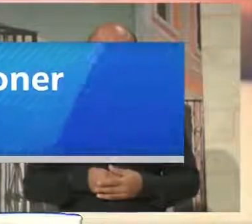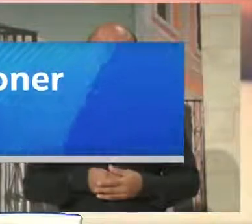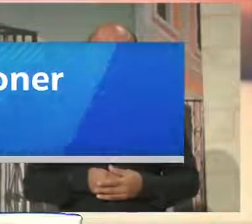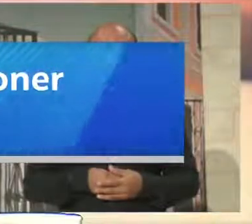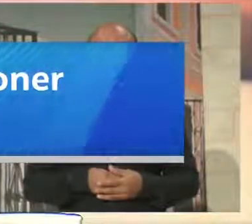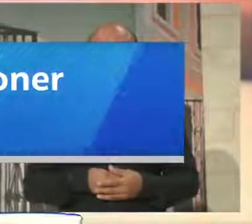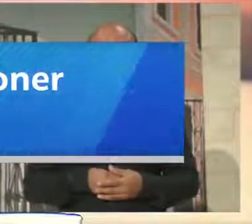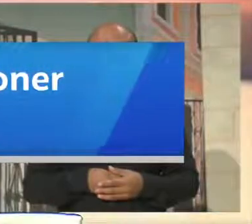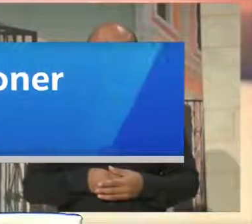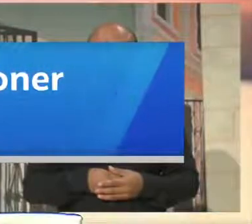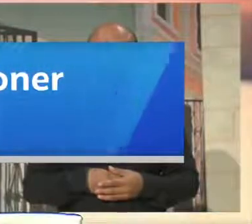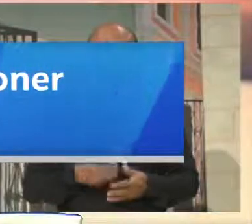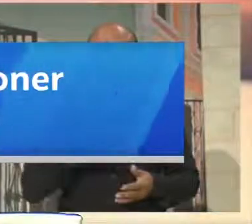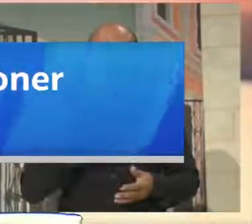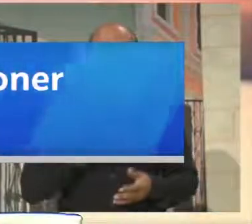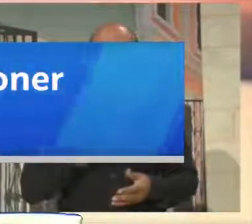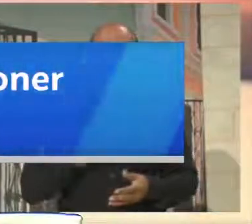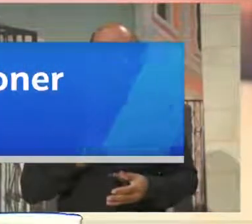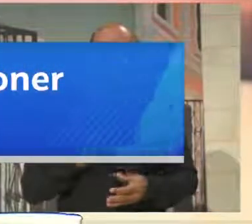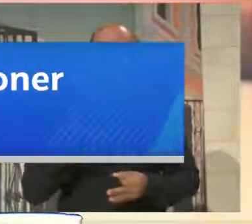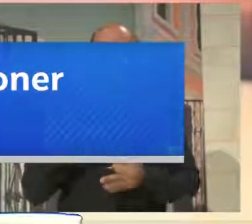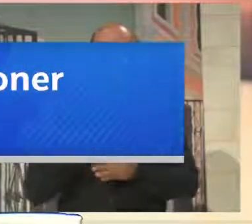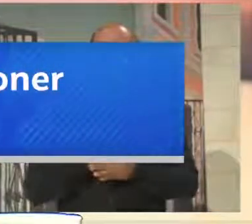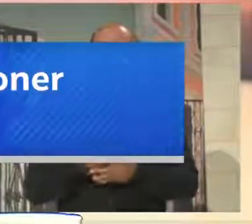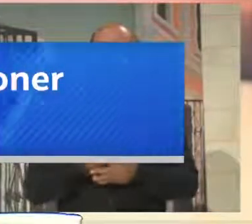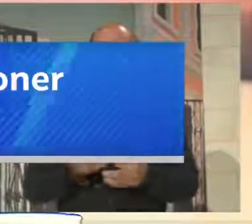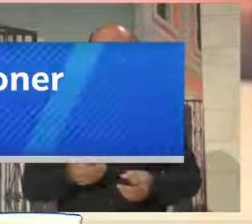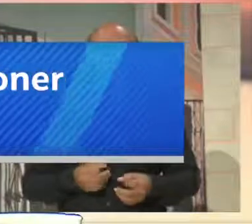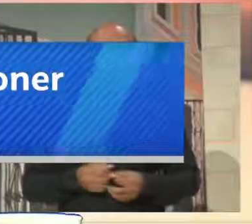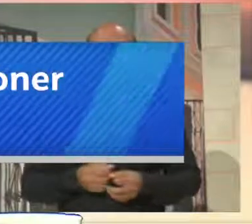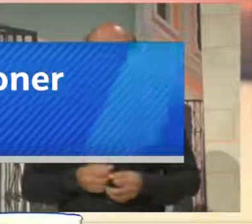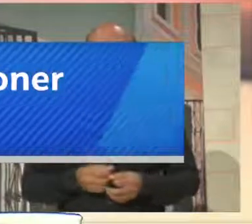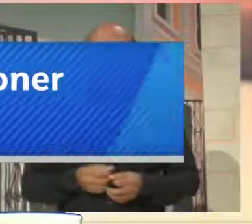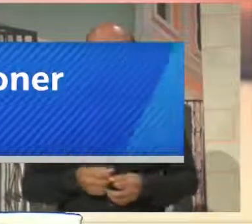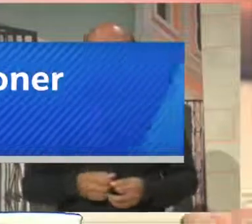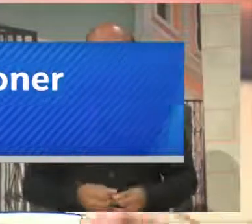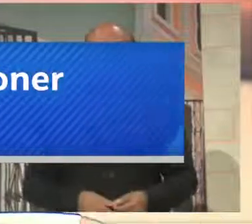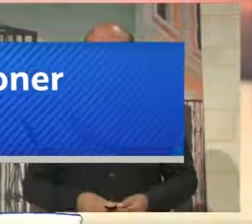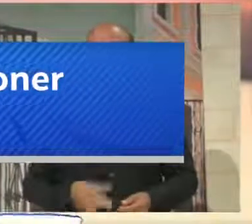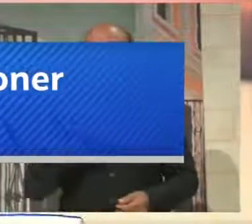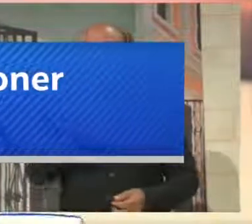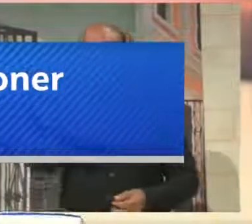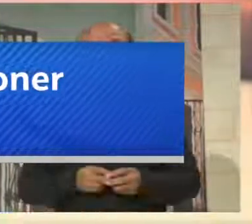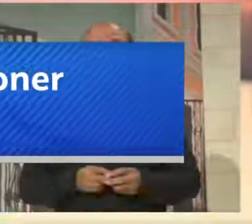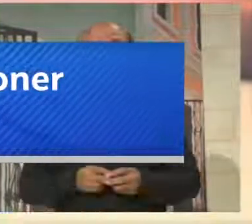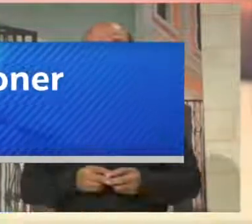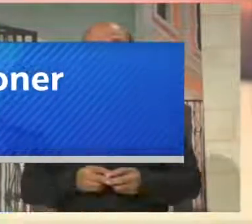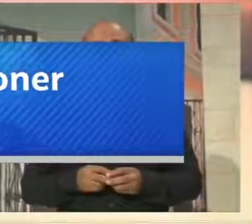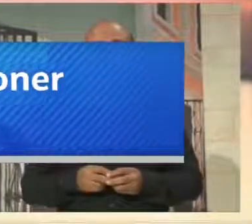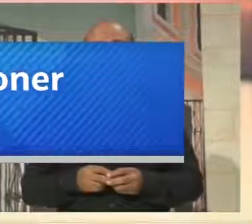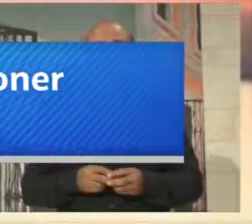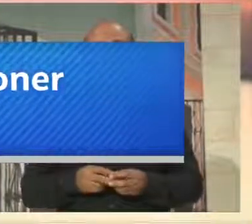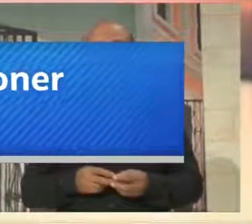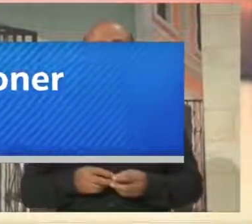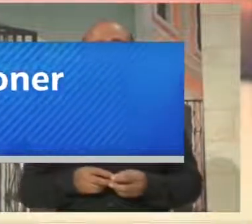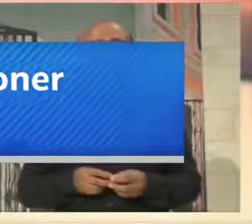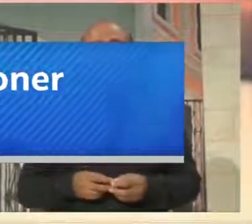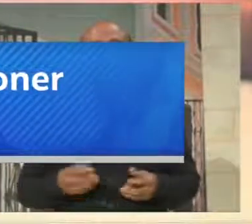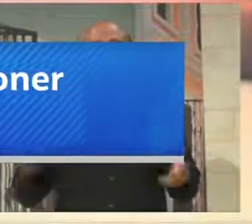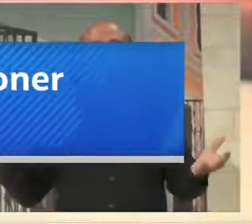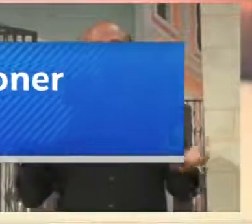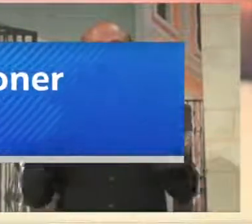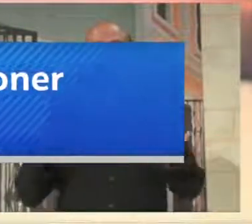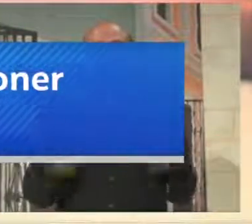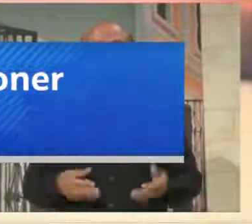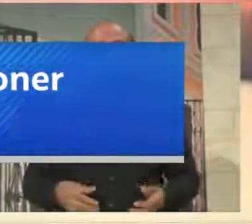Braille. Este centro es un ícono a nivel nacional. Otros apoyos que brinda el DIF son el Centro de Educación Especial CREE, Casa del Inmigrante,